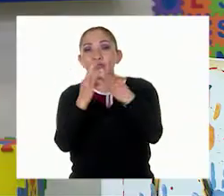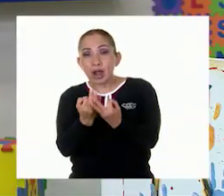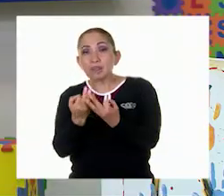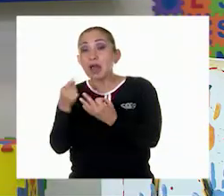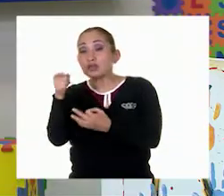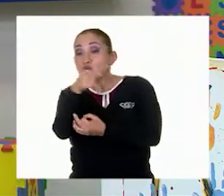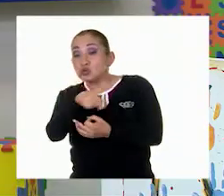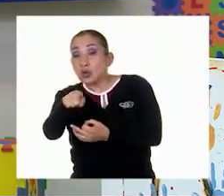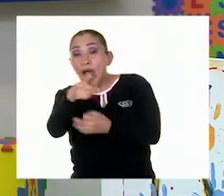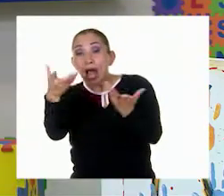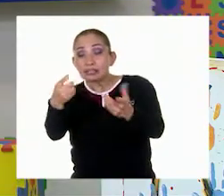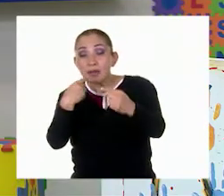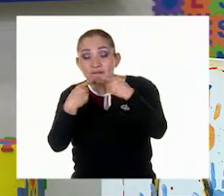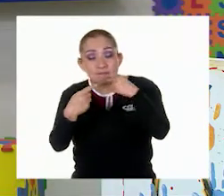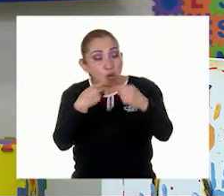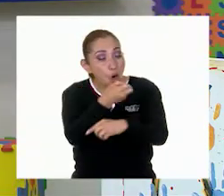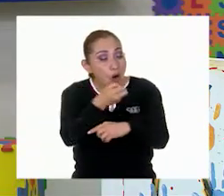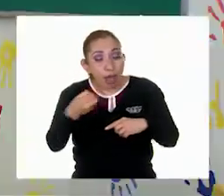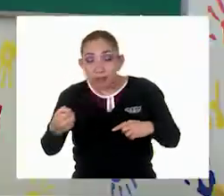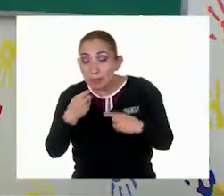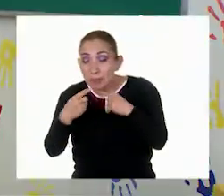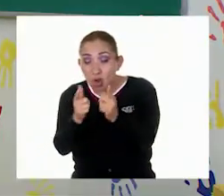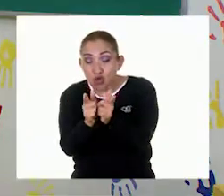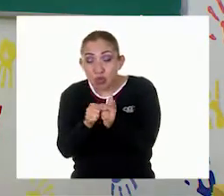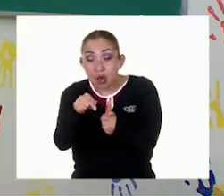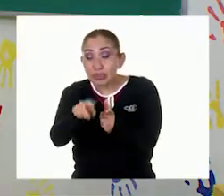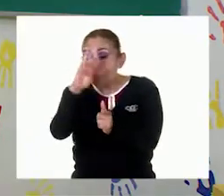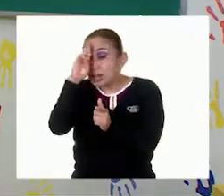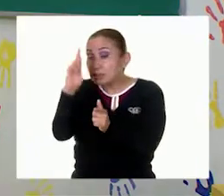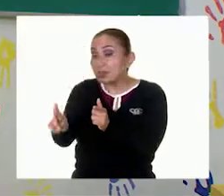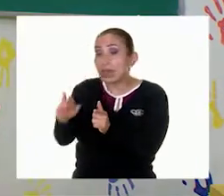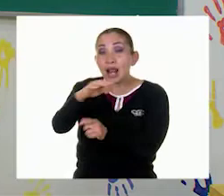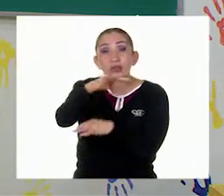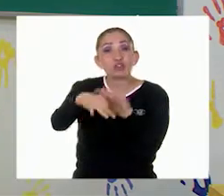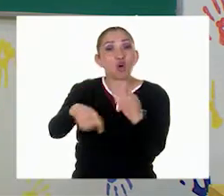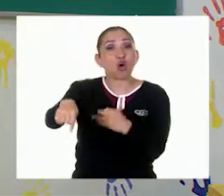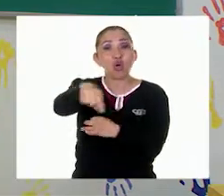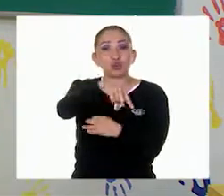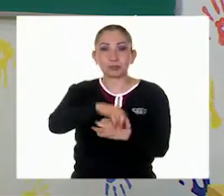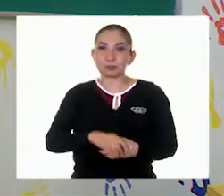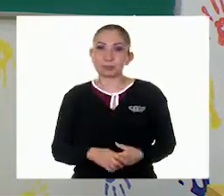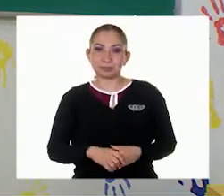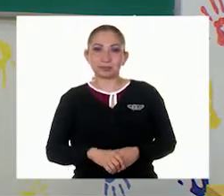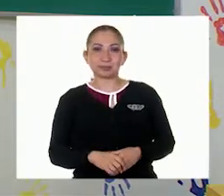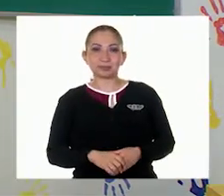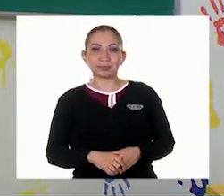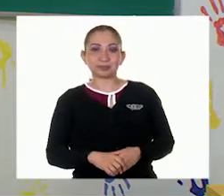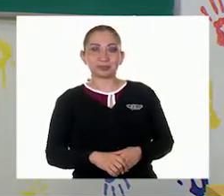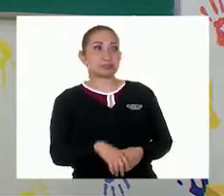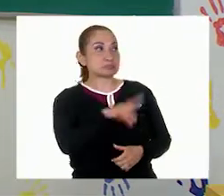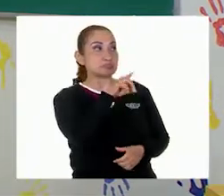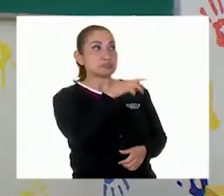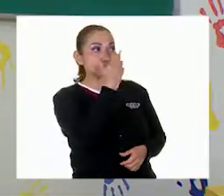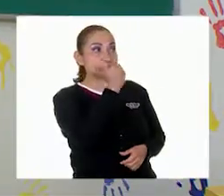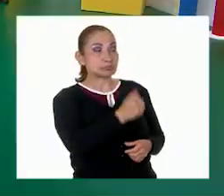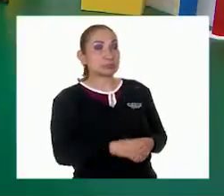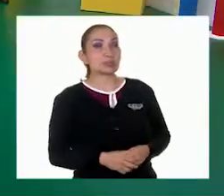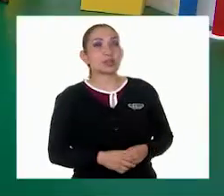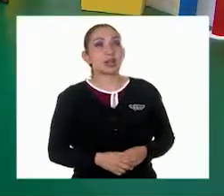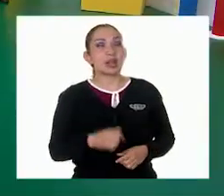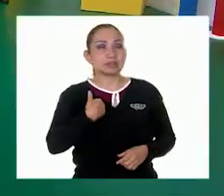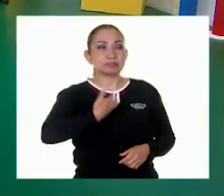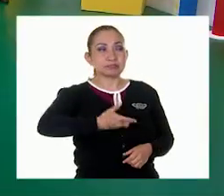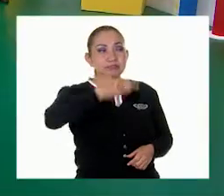en la que se organice un grupo debe respetar los derechos de todas y de todos. Tiene mucha razón.